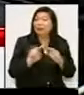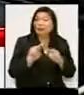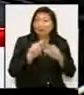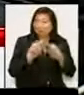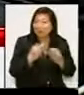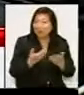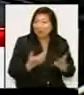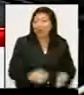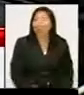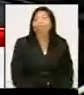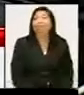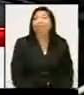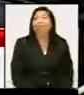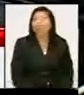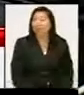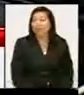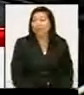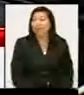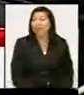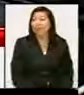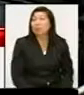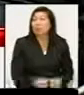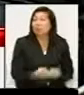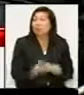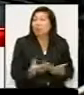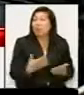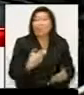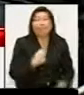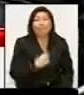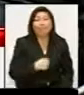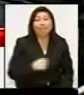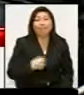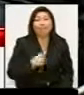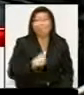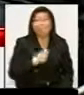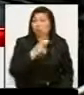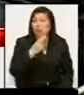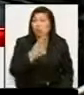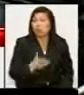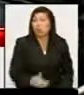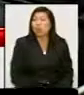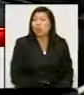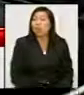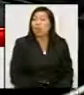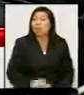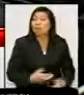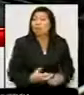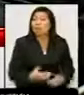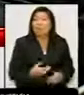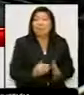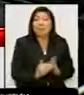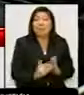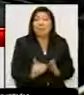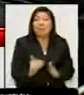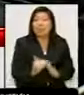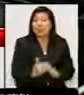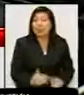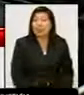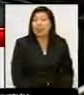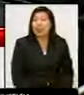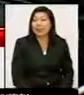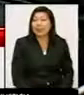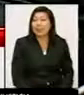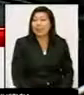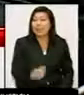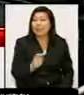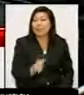informal, que abunda, lamentablemente, en el Cusco y es promovido por la mayor cantidad de